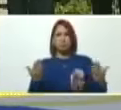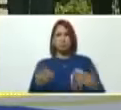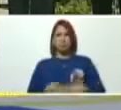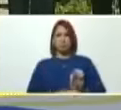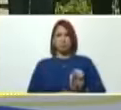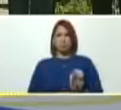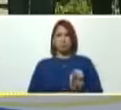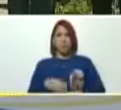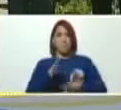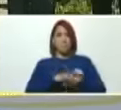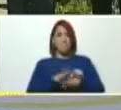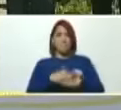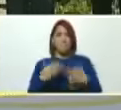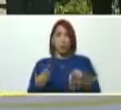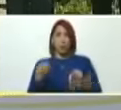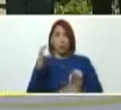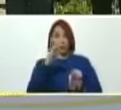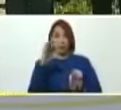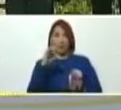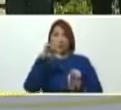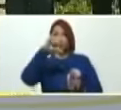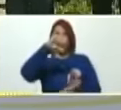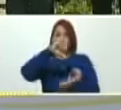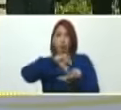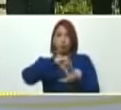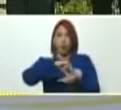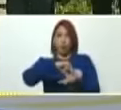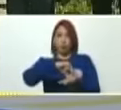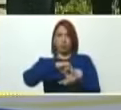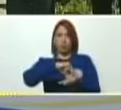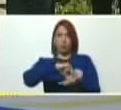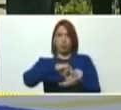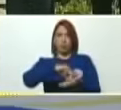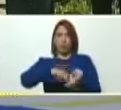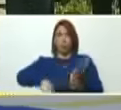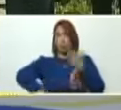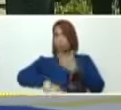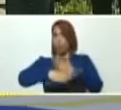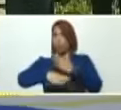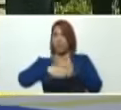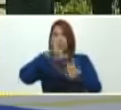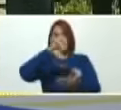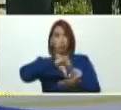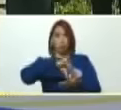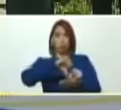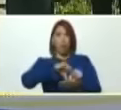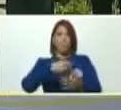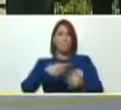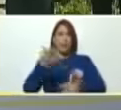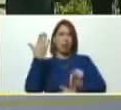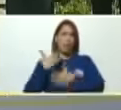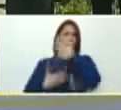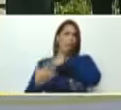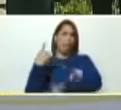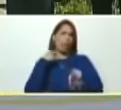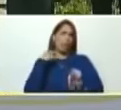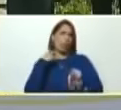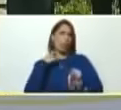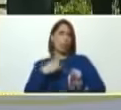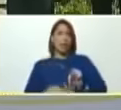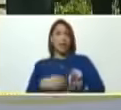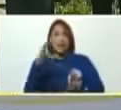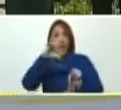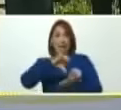Bueno, porque Caracas era una ciudad, lo es todavía, pero en aquellos siglos Caracas era una